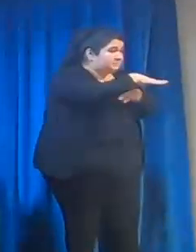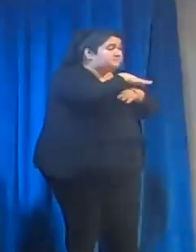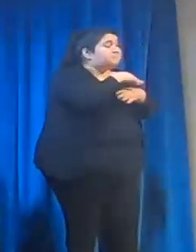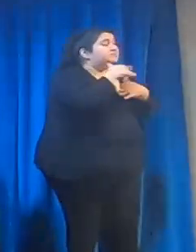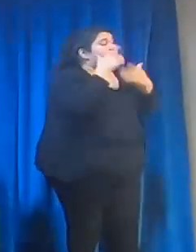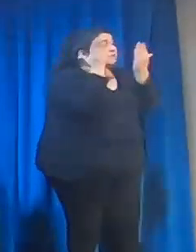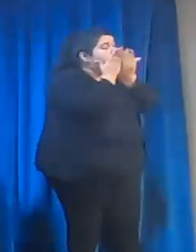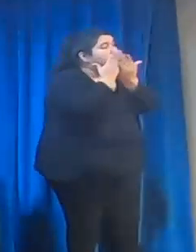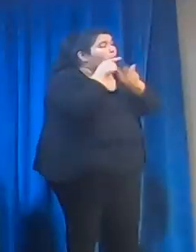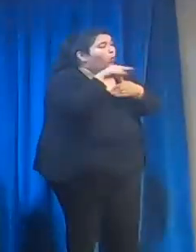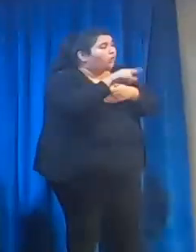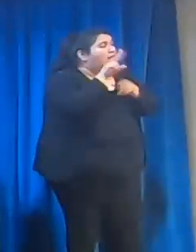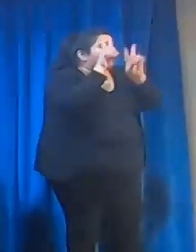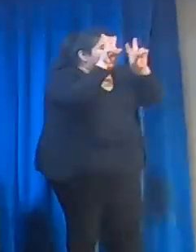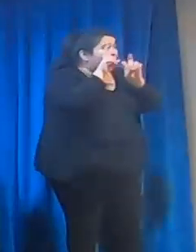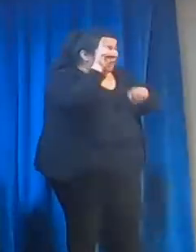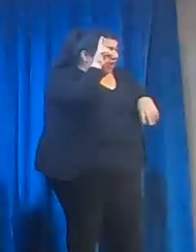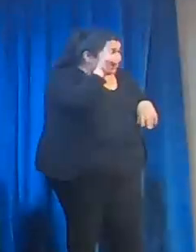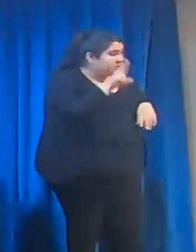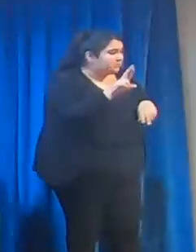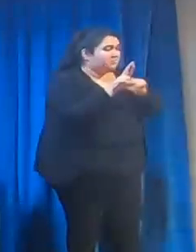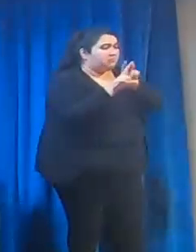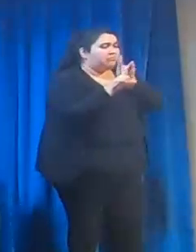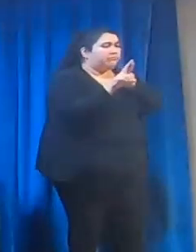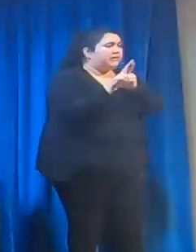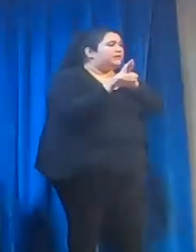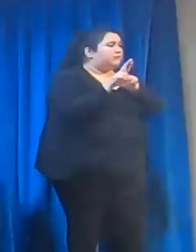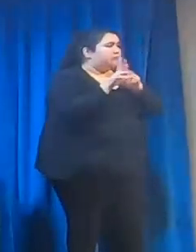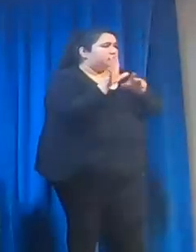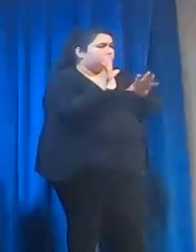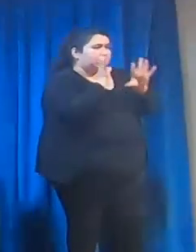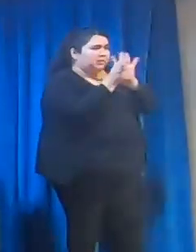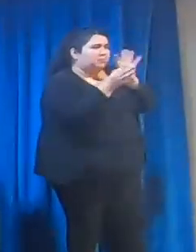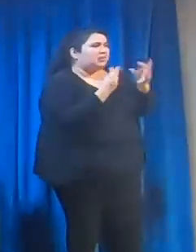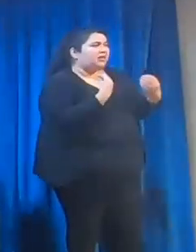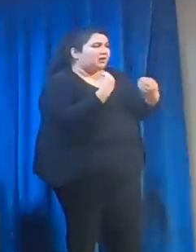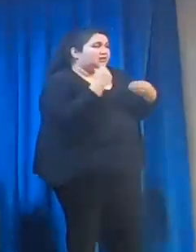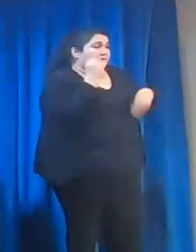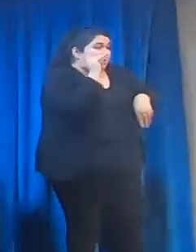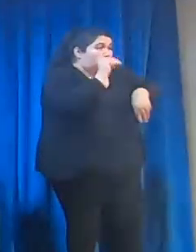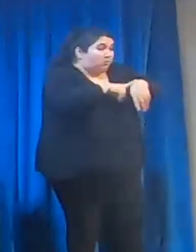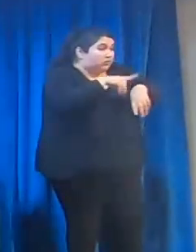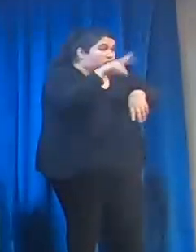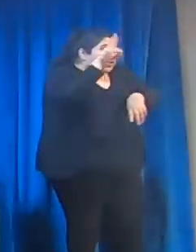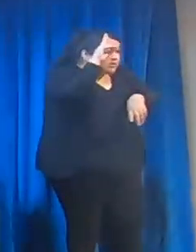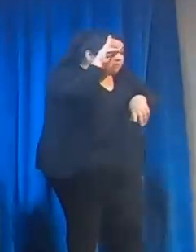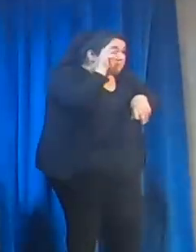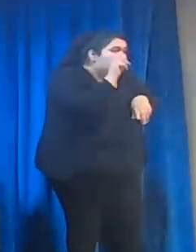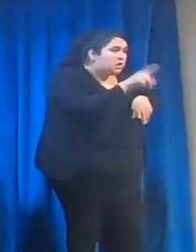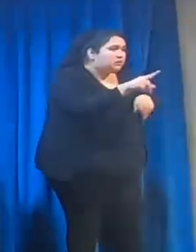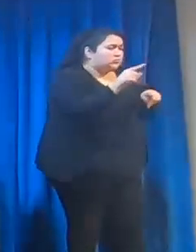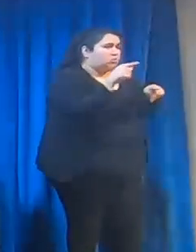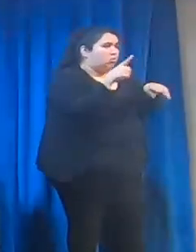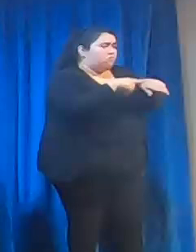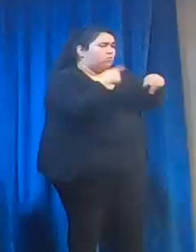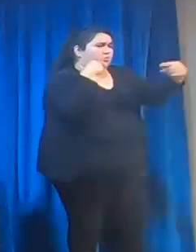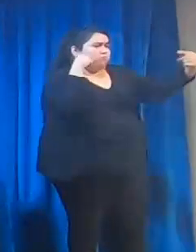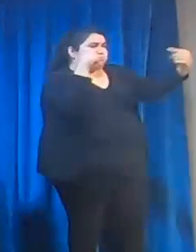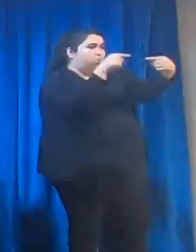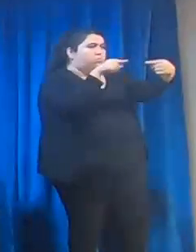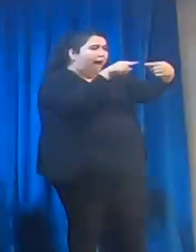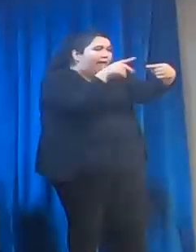el respeto, generalmente se miran los momentos en el que el respeto falla, ¿sí? Porque resulta más